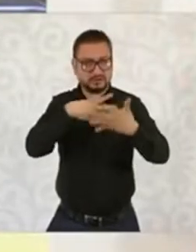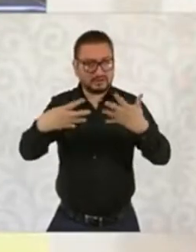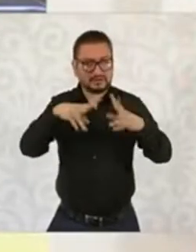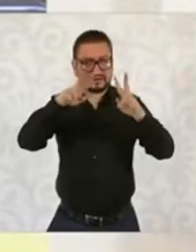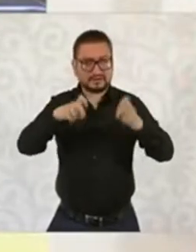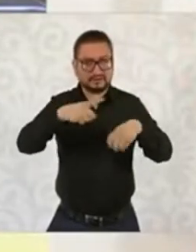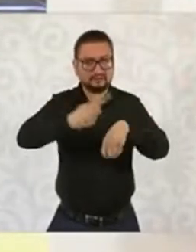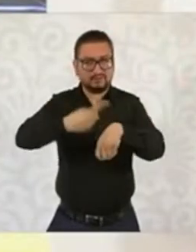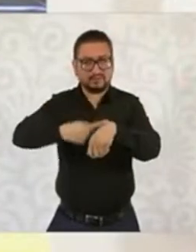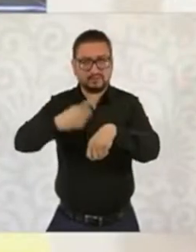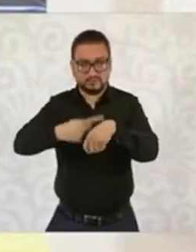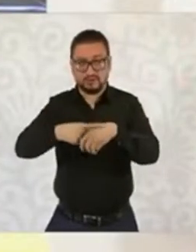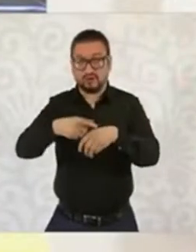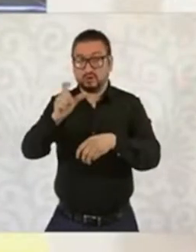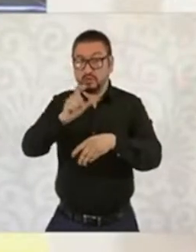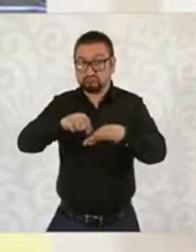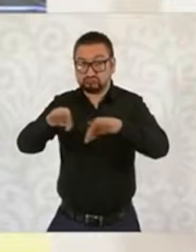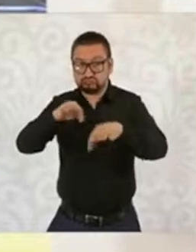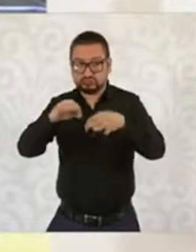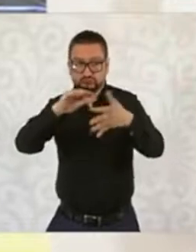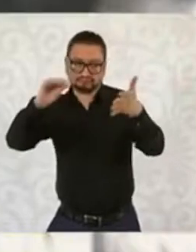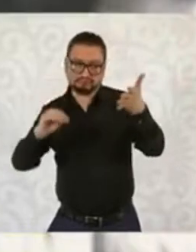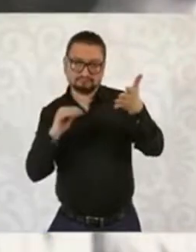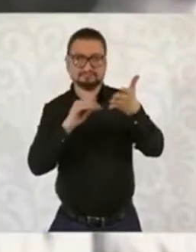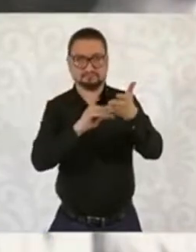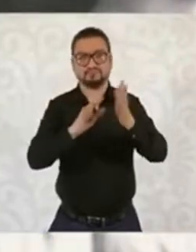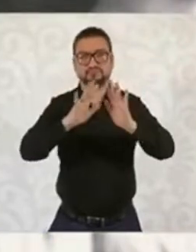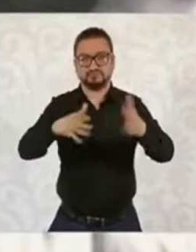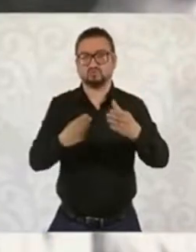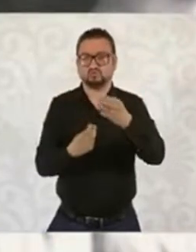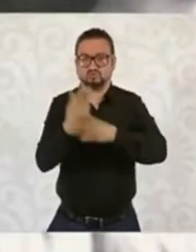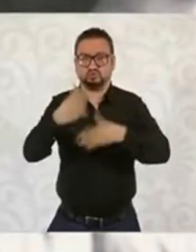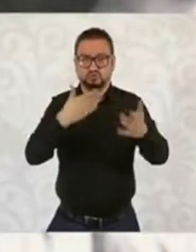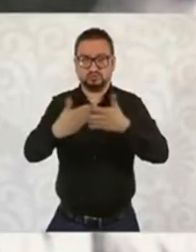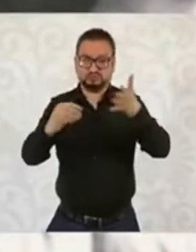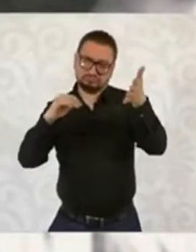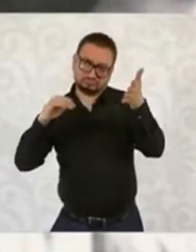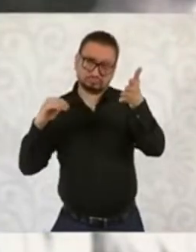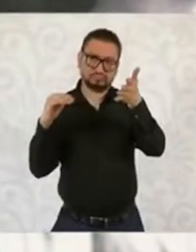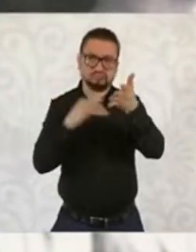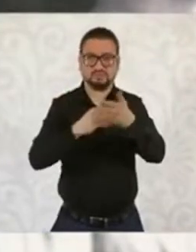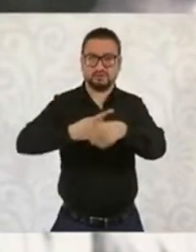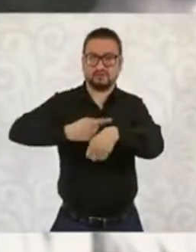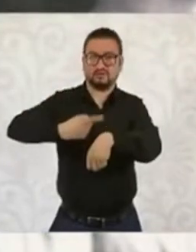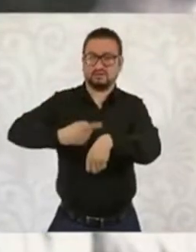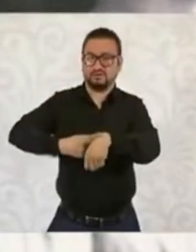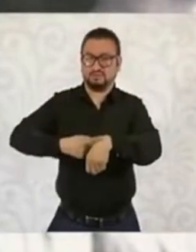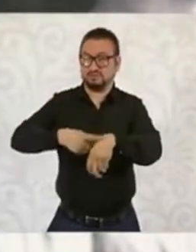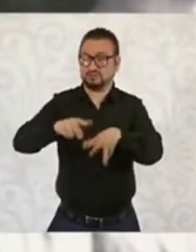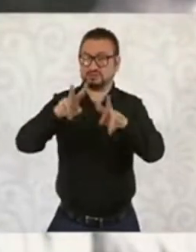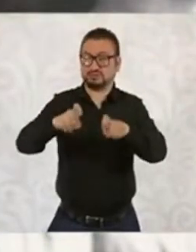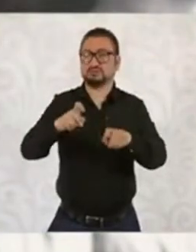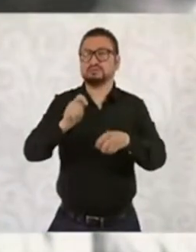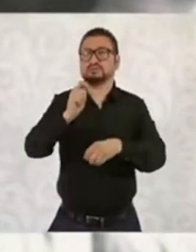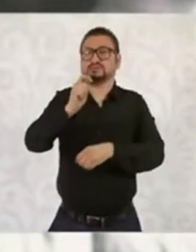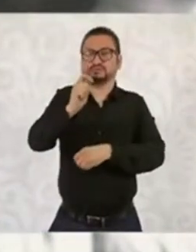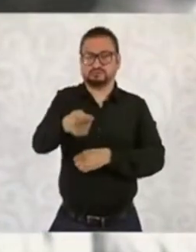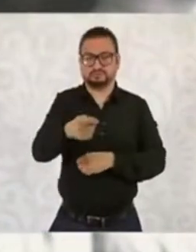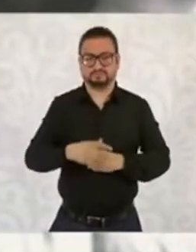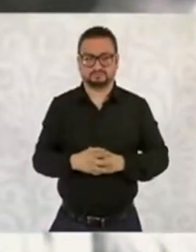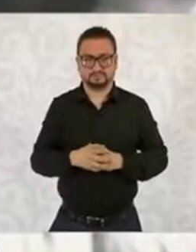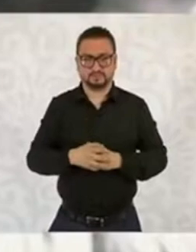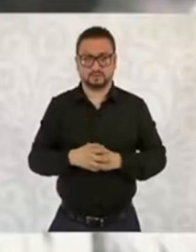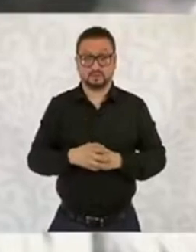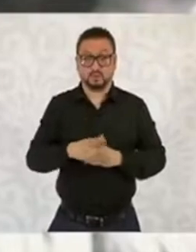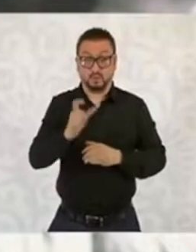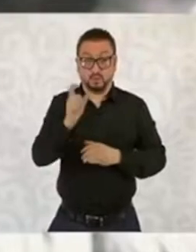en el trabajo, también se hizo una actualización de la misma, se incluyeron incluso enfermedades derivadas de